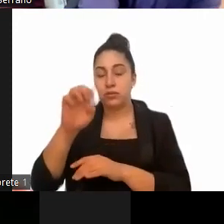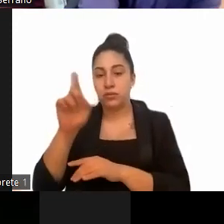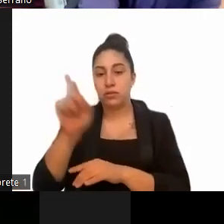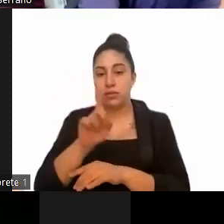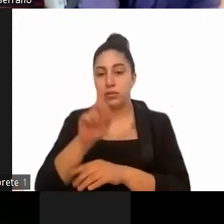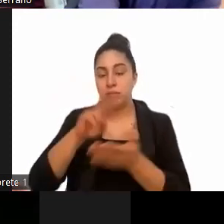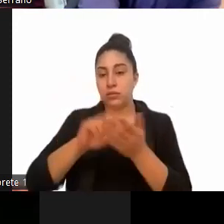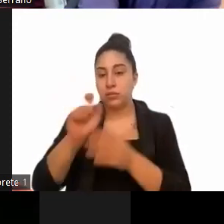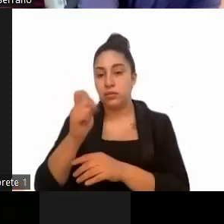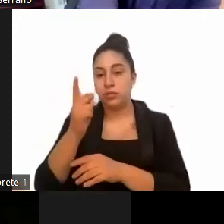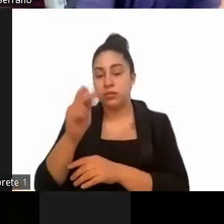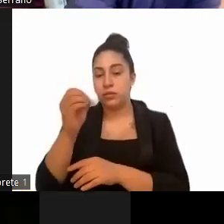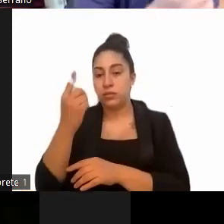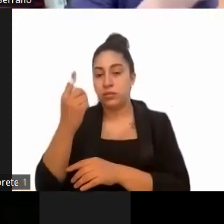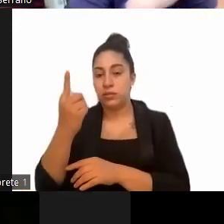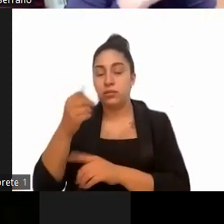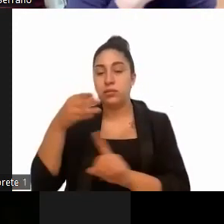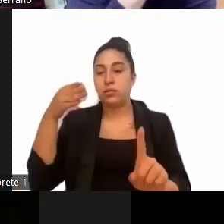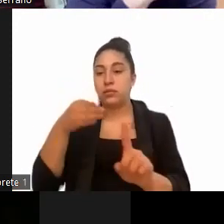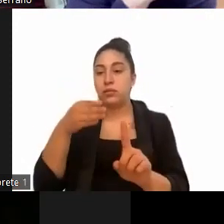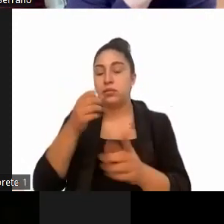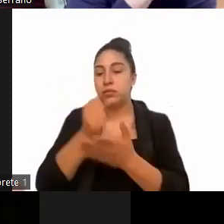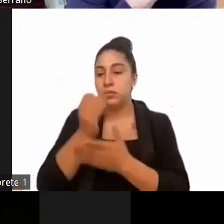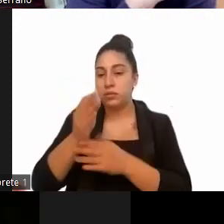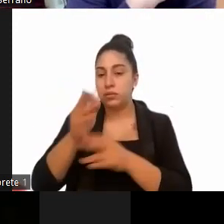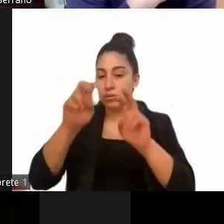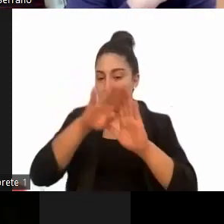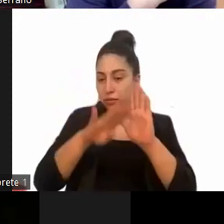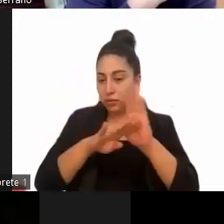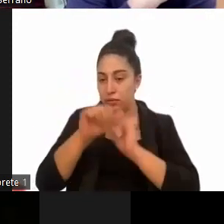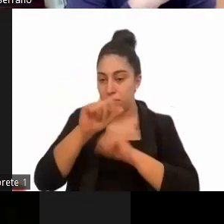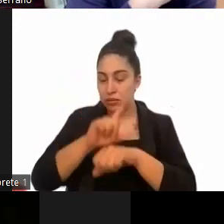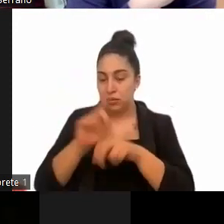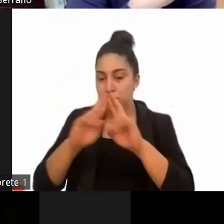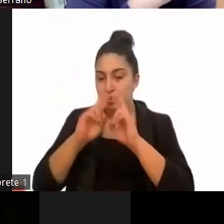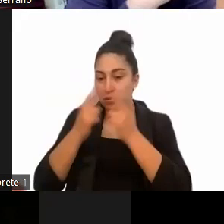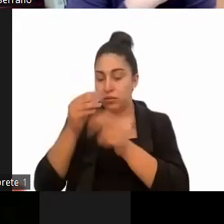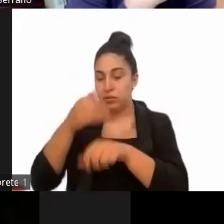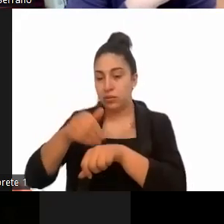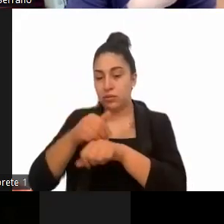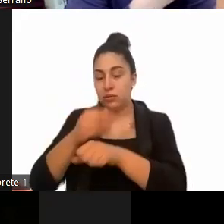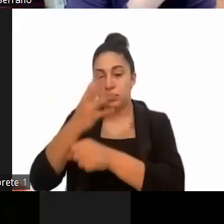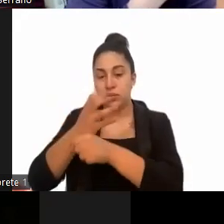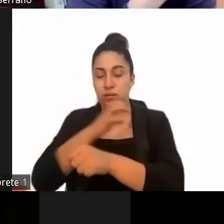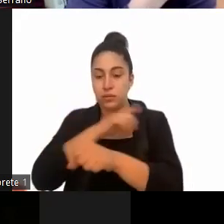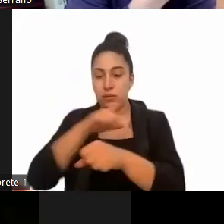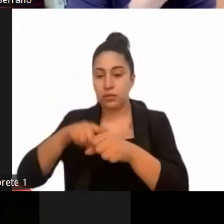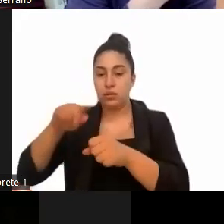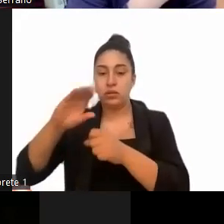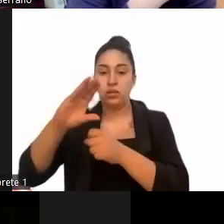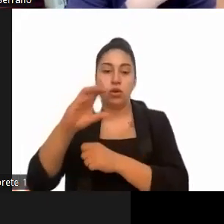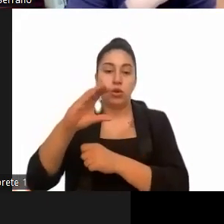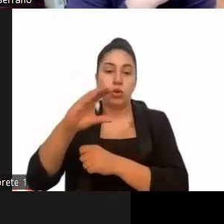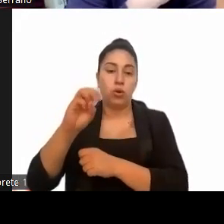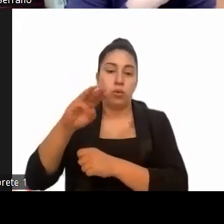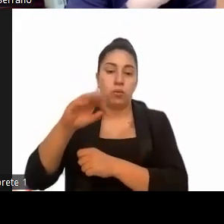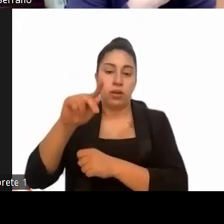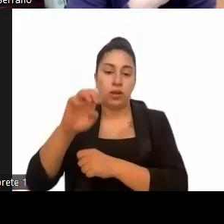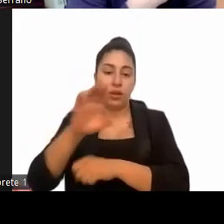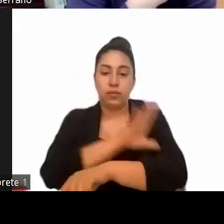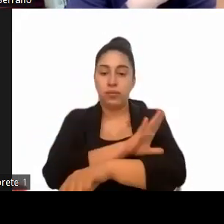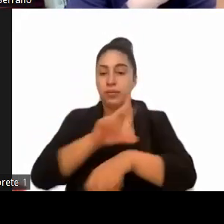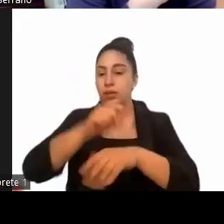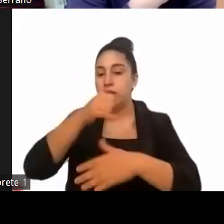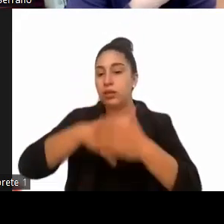CT-SE-10-2022-01. Único. Se aprueba por unanimidad el orden del día de la cuarta sesión extraordinaria del Comité de Transparencia del Congreso de la Ciudad de México, segunda